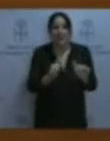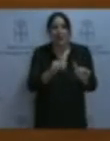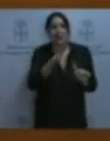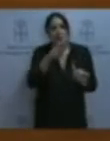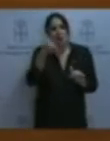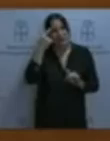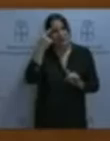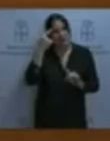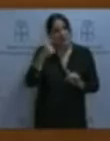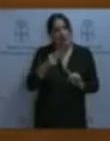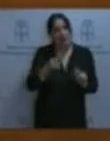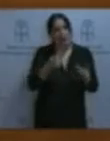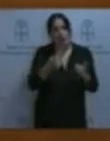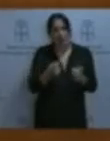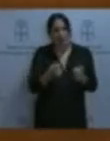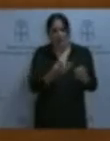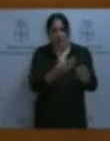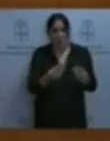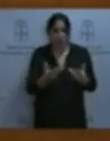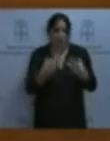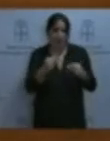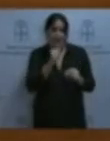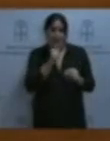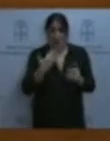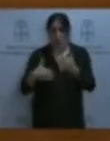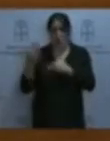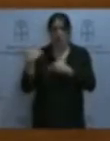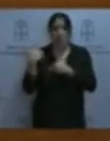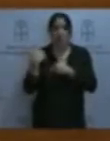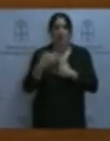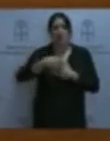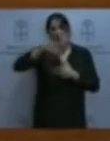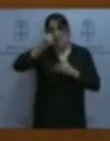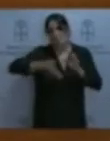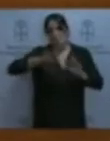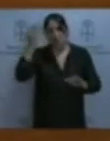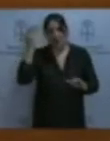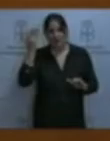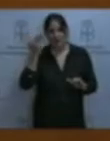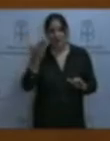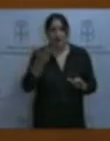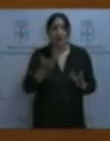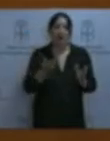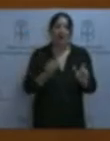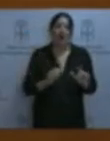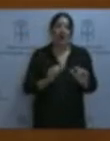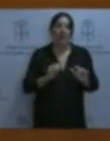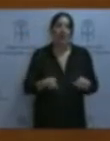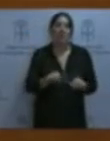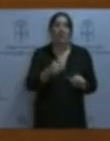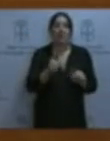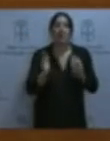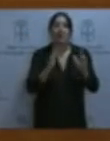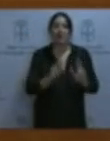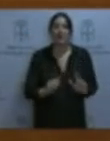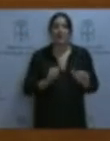muchos que no están finalizados, ¿no? Pero en aquel momento ya se contaban por miles, aunque no estuvieran finalizados los aprobados en las fases iniciales de los